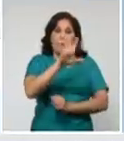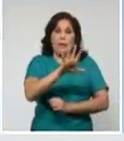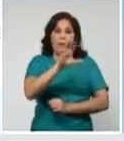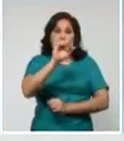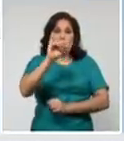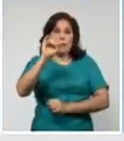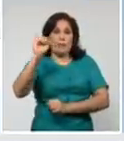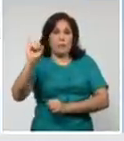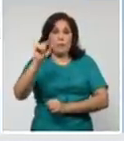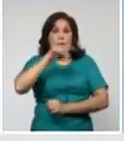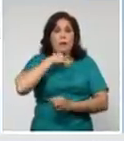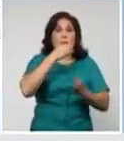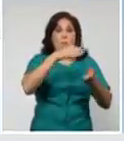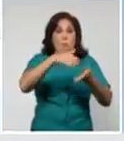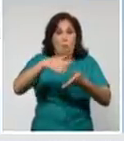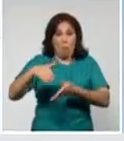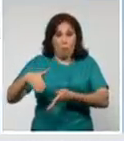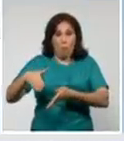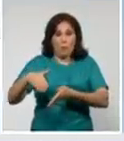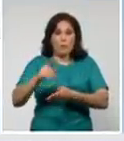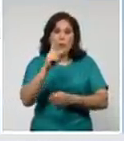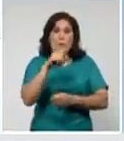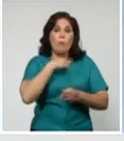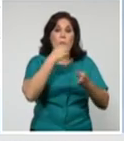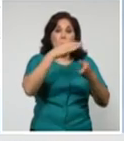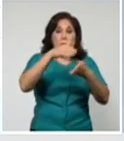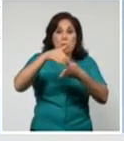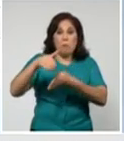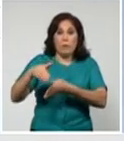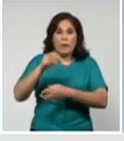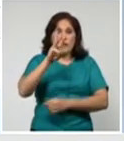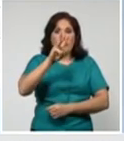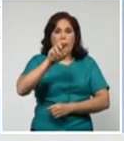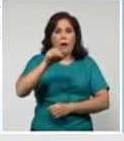455.566 fallecidos y una letalidad de